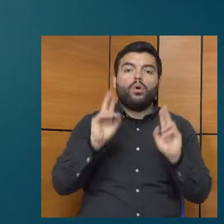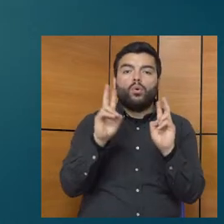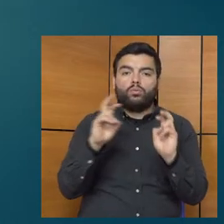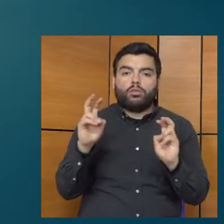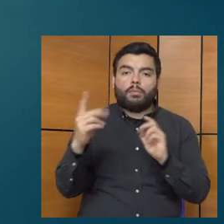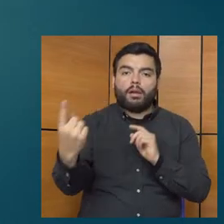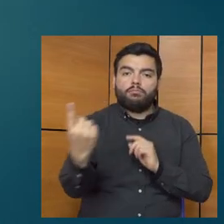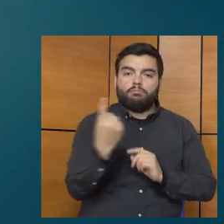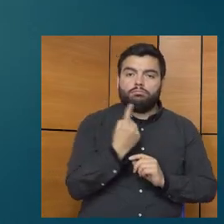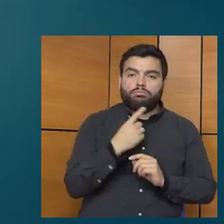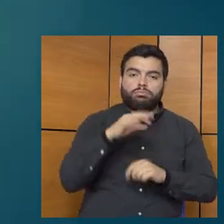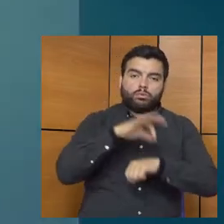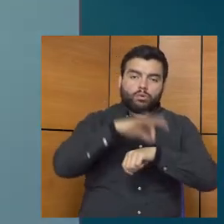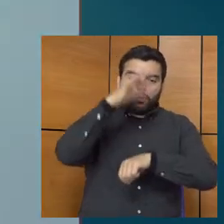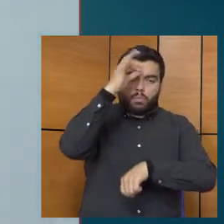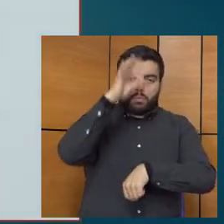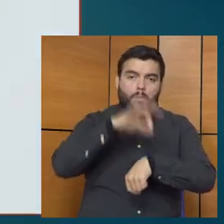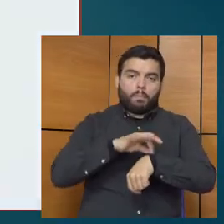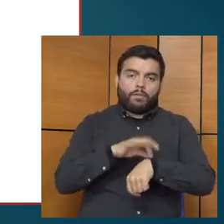Bien,